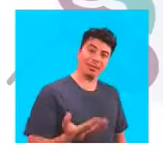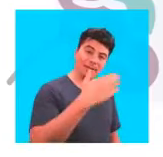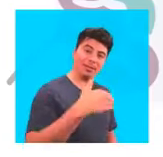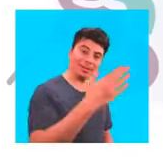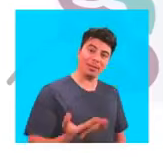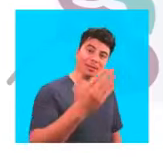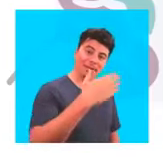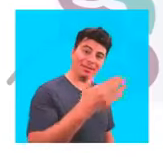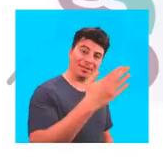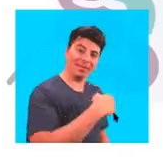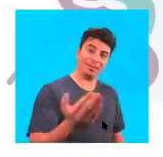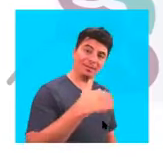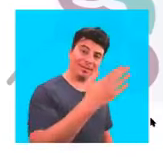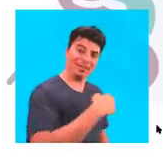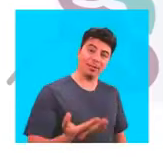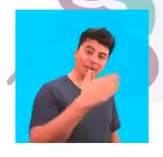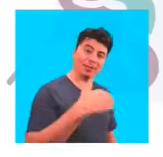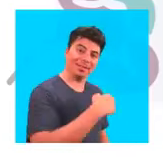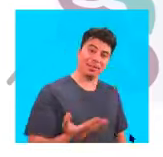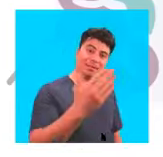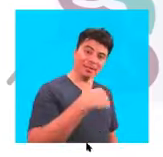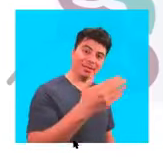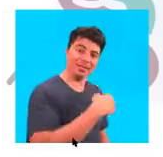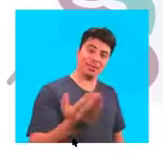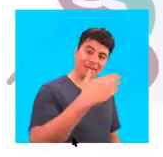Adelante, señor Saúl. Ah, ya entró.